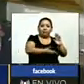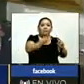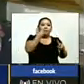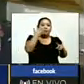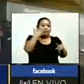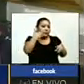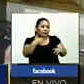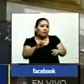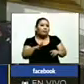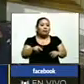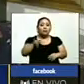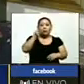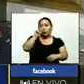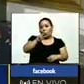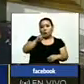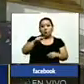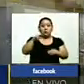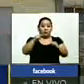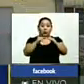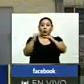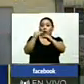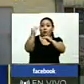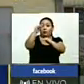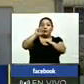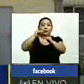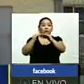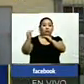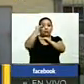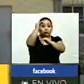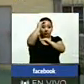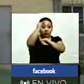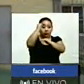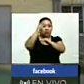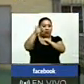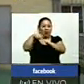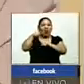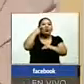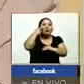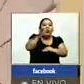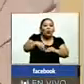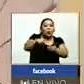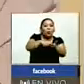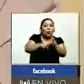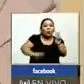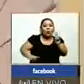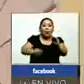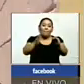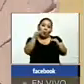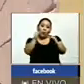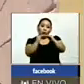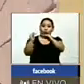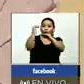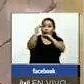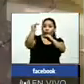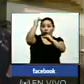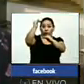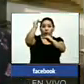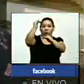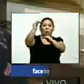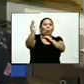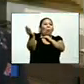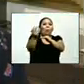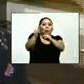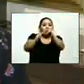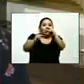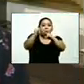hecho son en 2 y 3 niveles en el Centro Histórico de San Salvador. Son edificios de una mediana altura construidos por